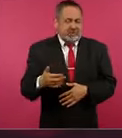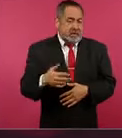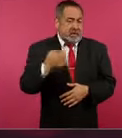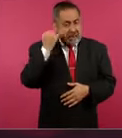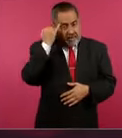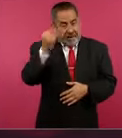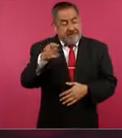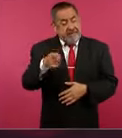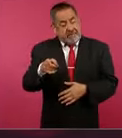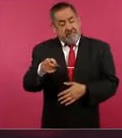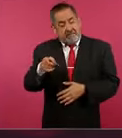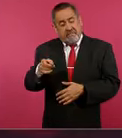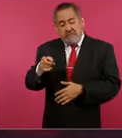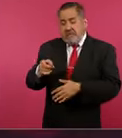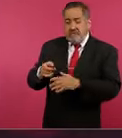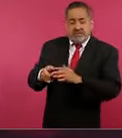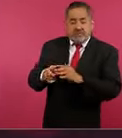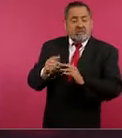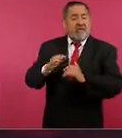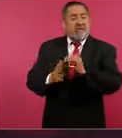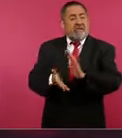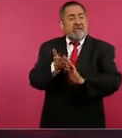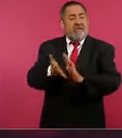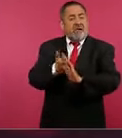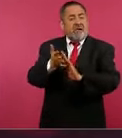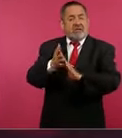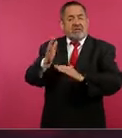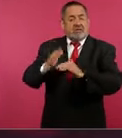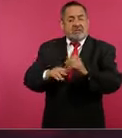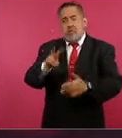Imagínense la construcción de